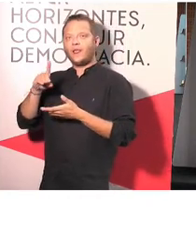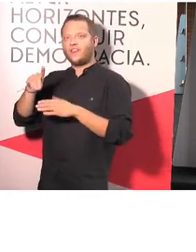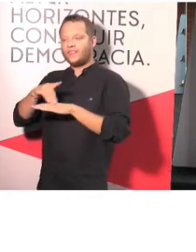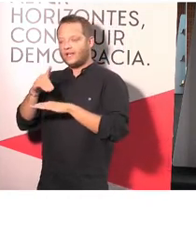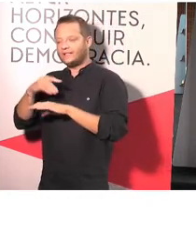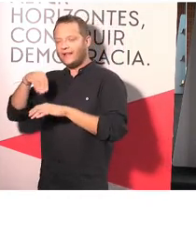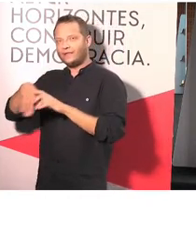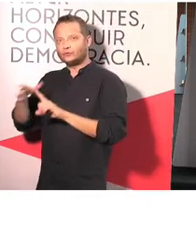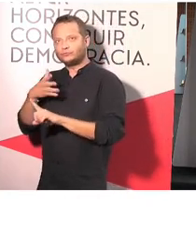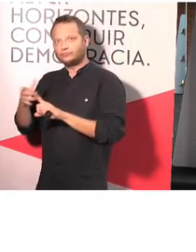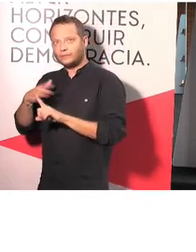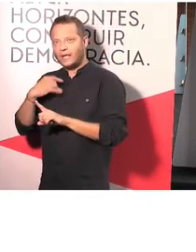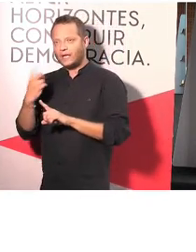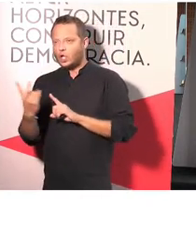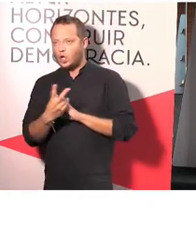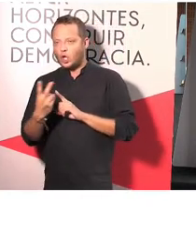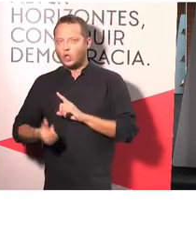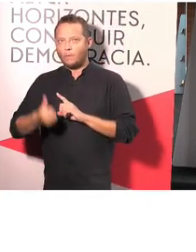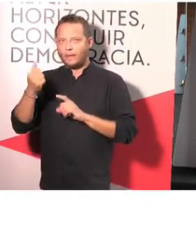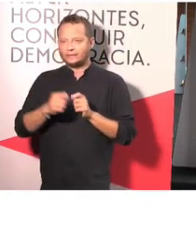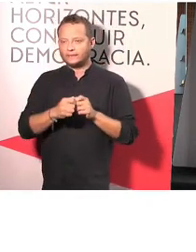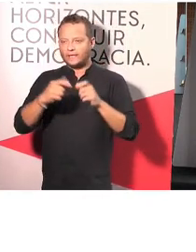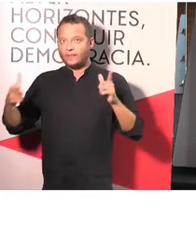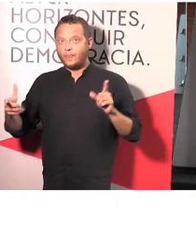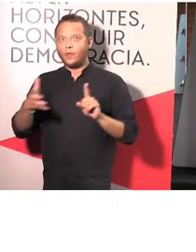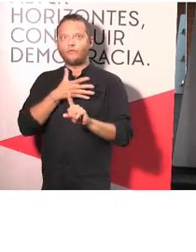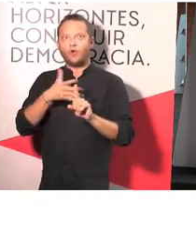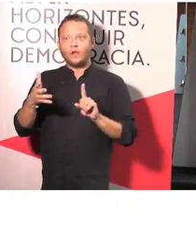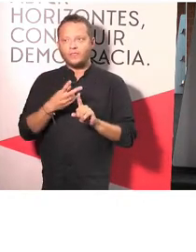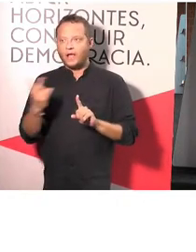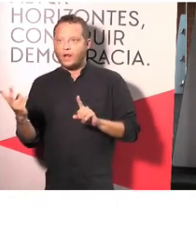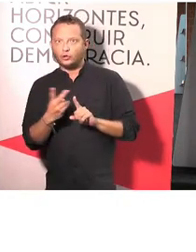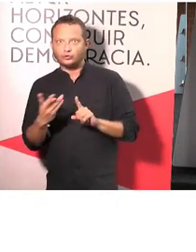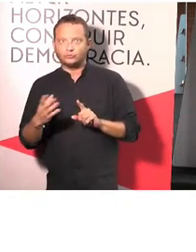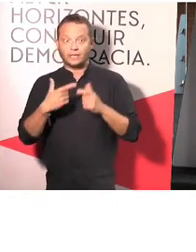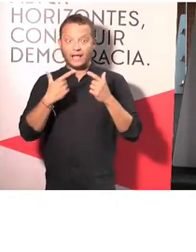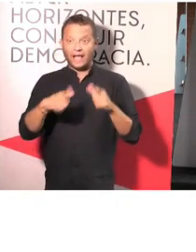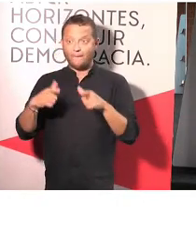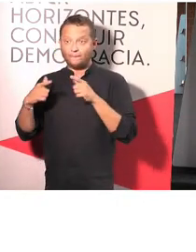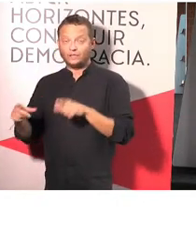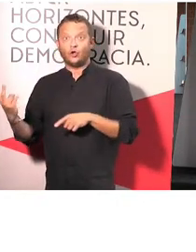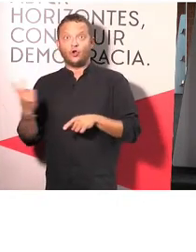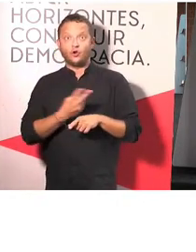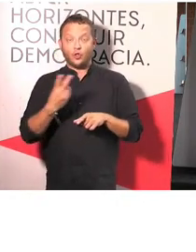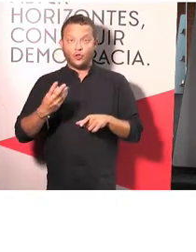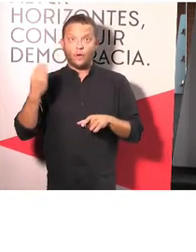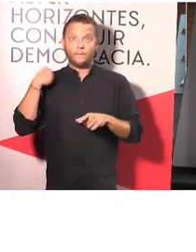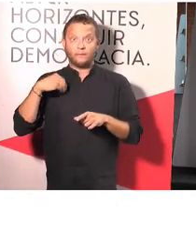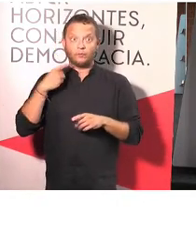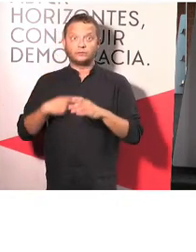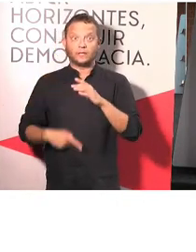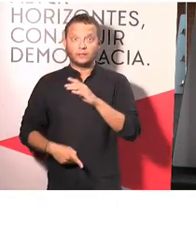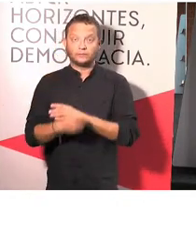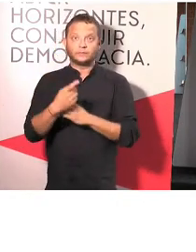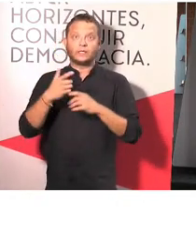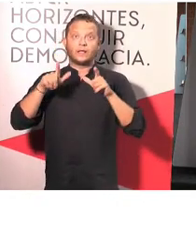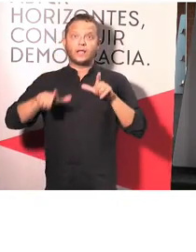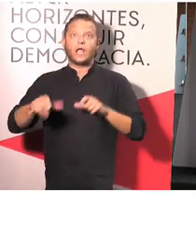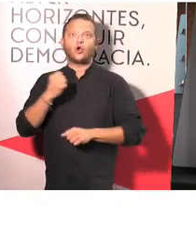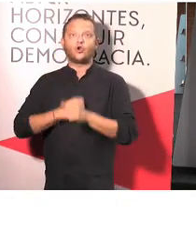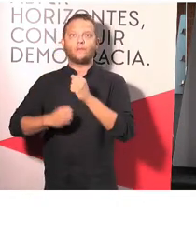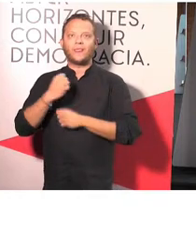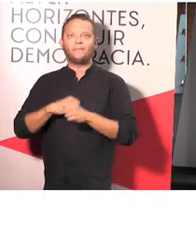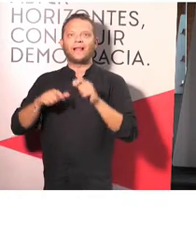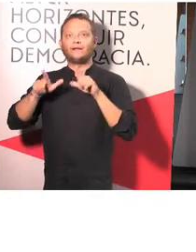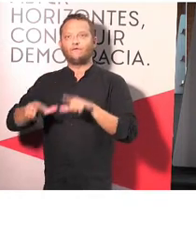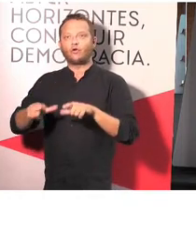digitales. En estos dos ámbitos es donde más está creciendo la violencia y es justamente en los ámbitos en que se desarrolla la economía de plataforma. Por